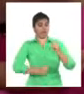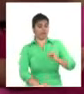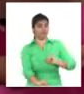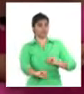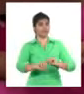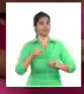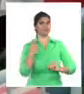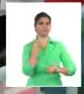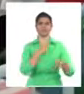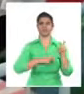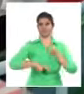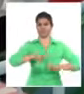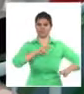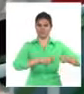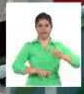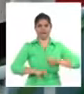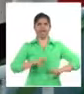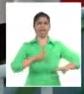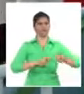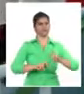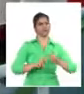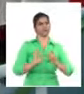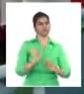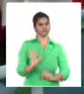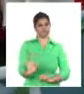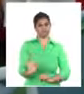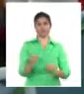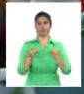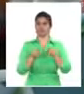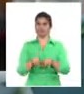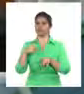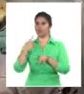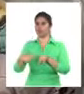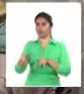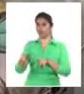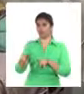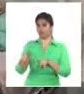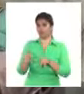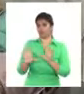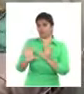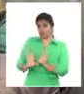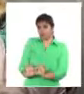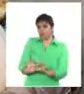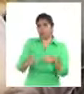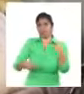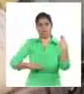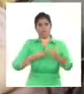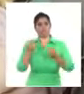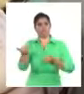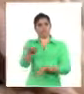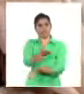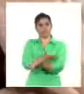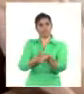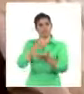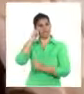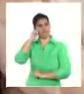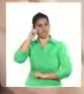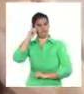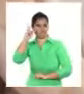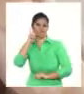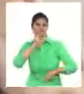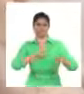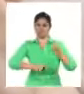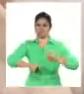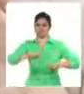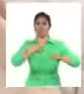queremos utilizar la viscosidad en conjunto con otras variables hematológicas como un factor o índice pronóstico para